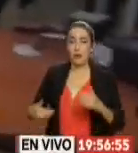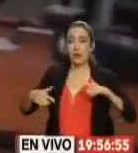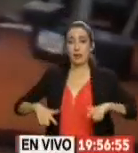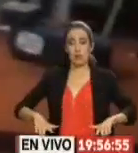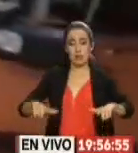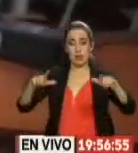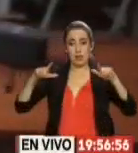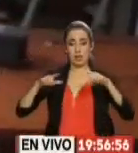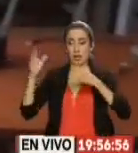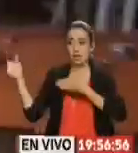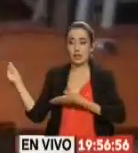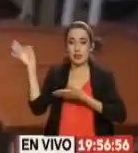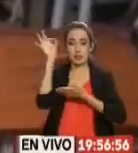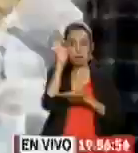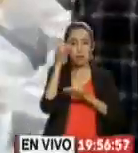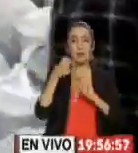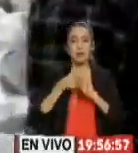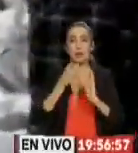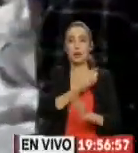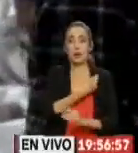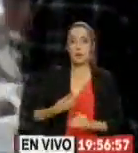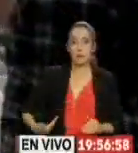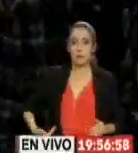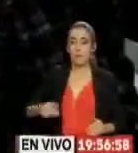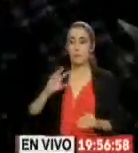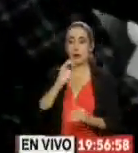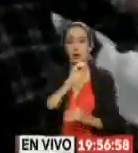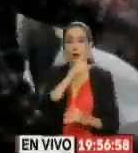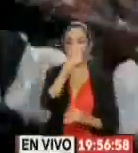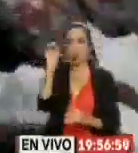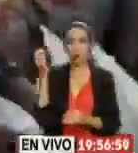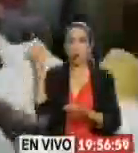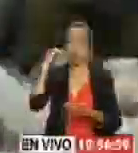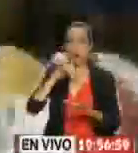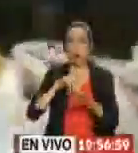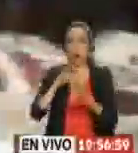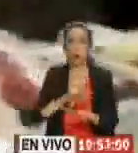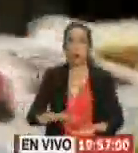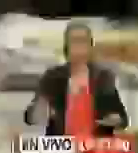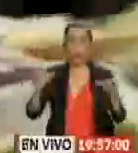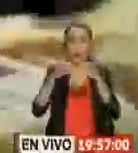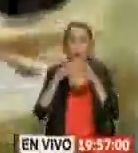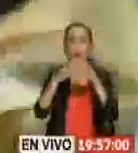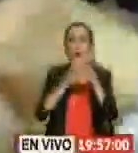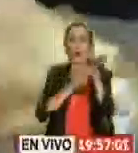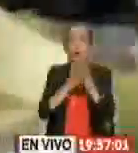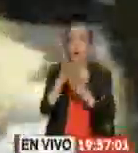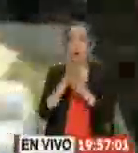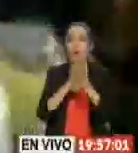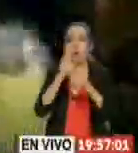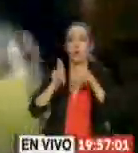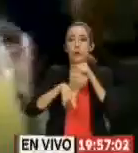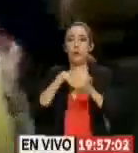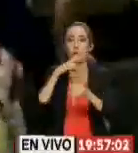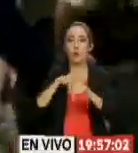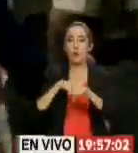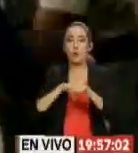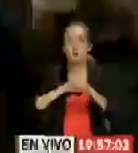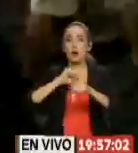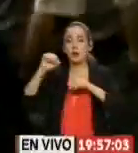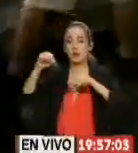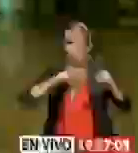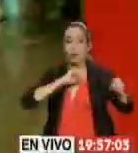Moreno, designó al vicepresidente como delegado permanente para presidir el Comité del Servicio Nacional de Gestión de Riesgos